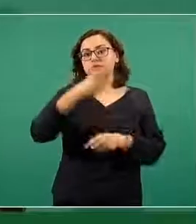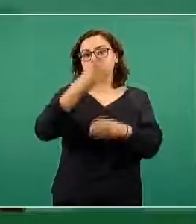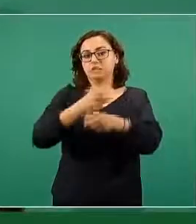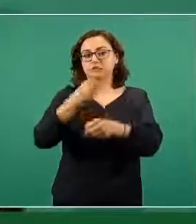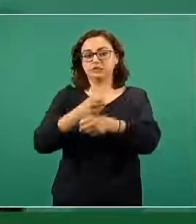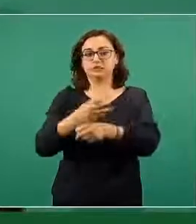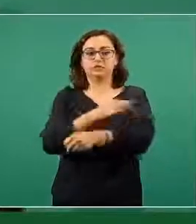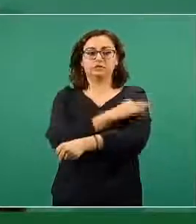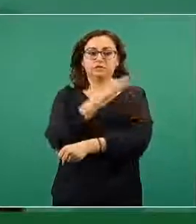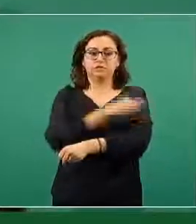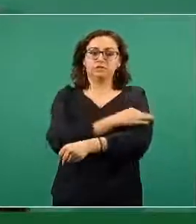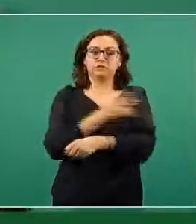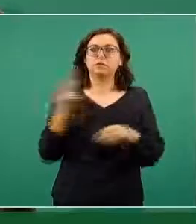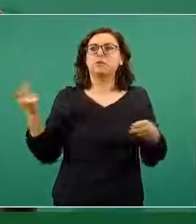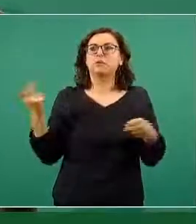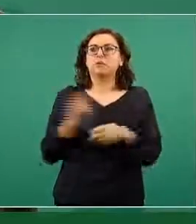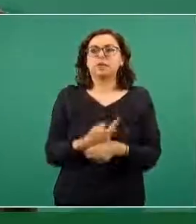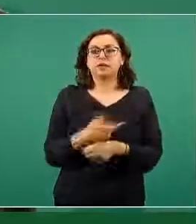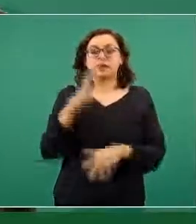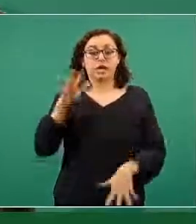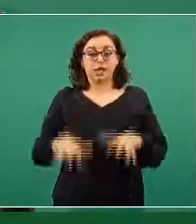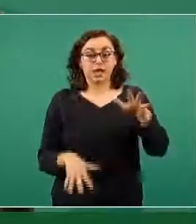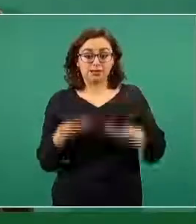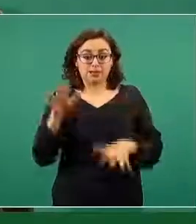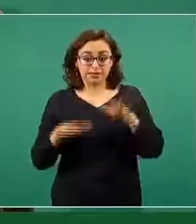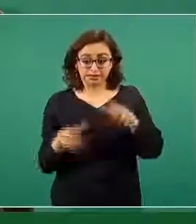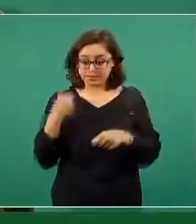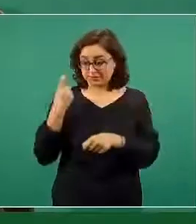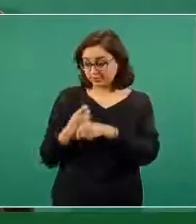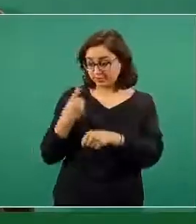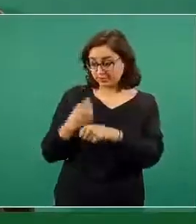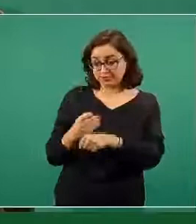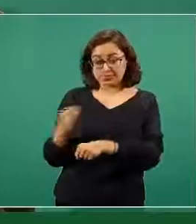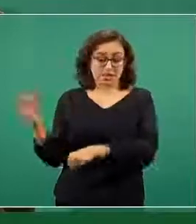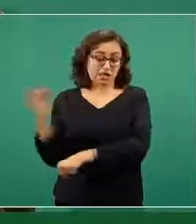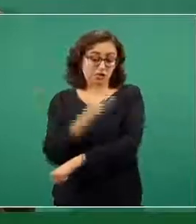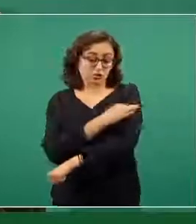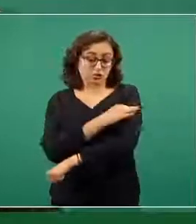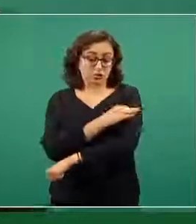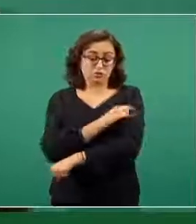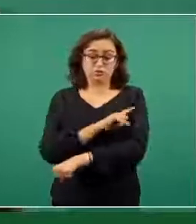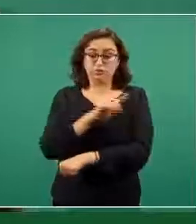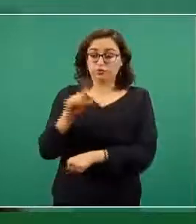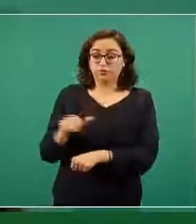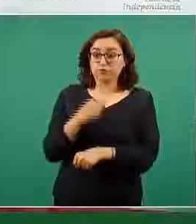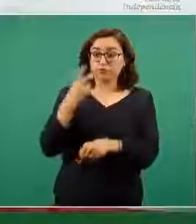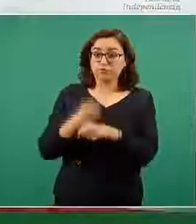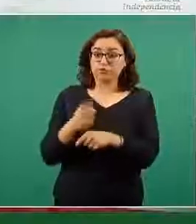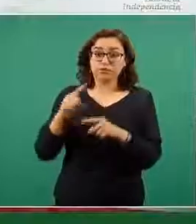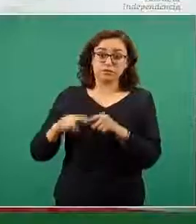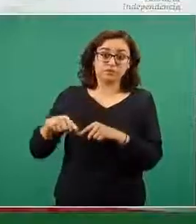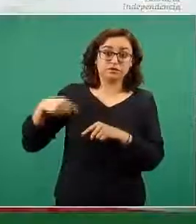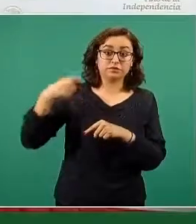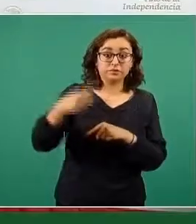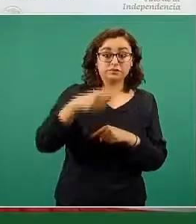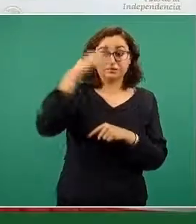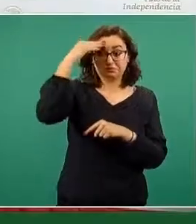necesidad, el tiempo en el que se ha aplicado una segunda dosis